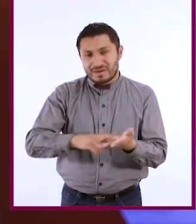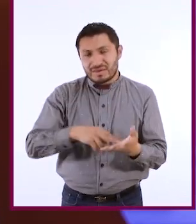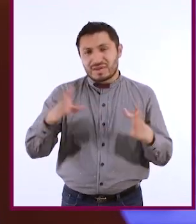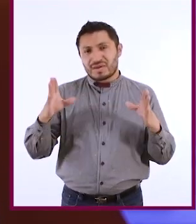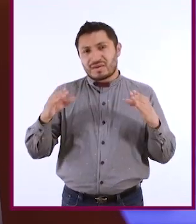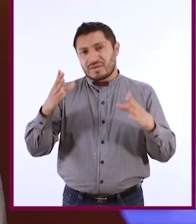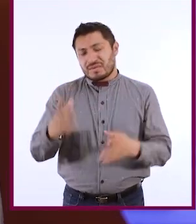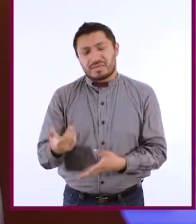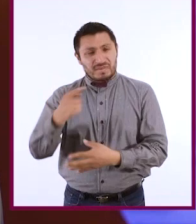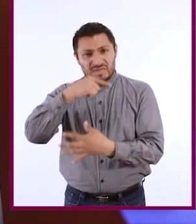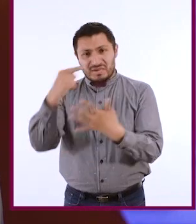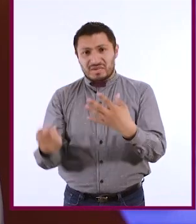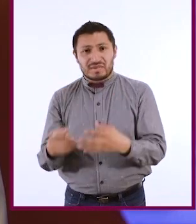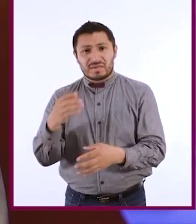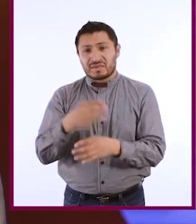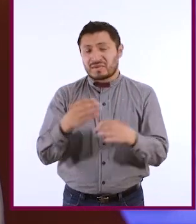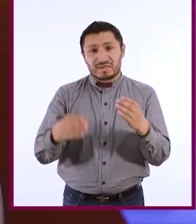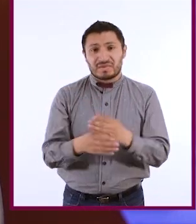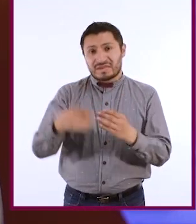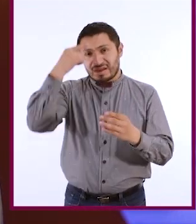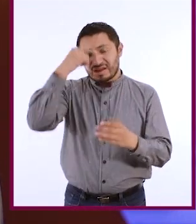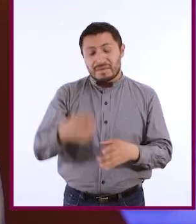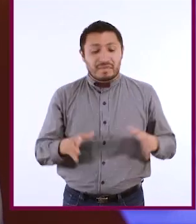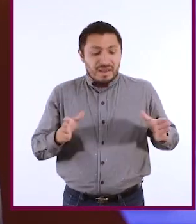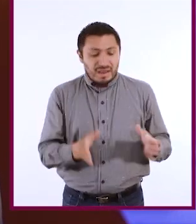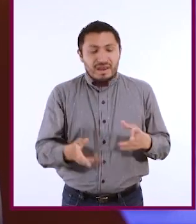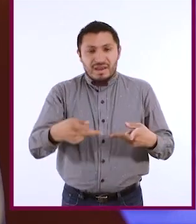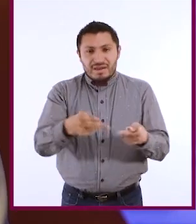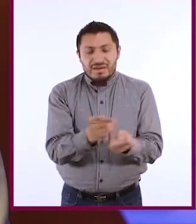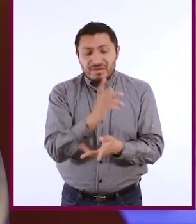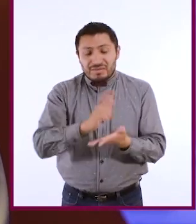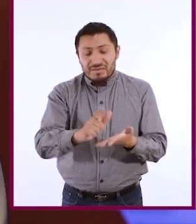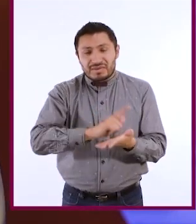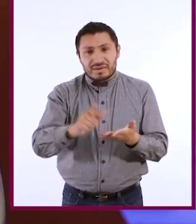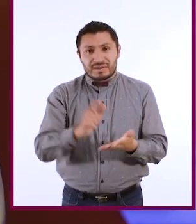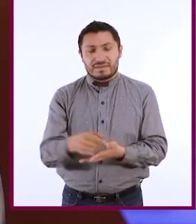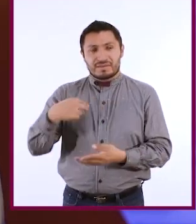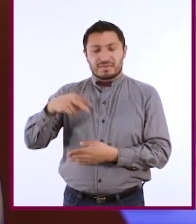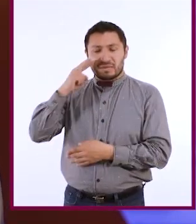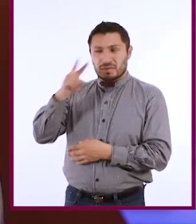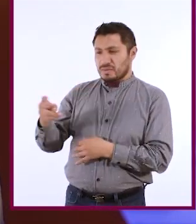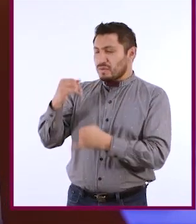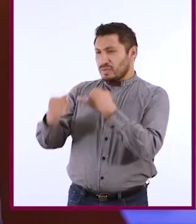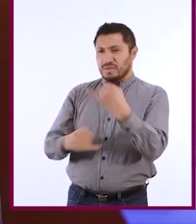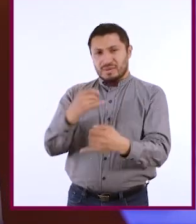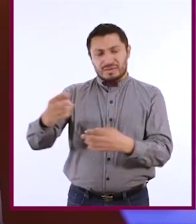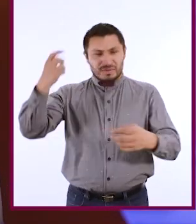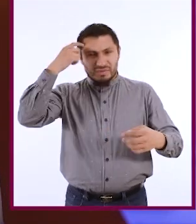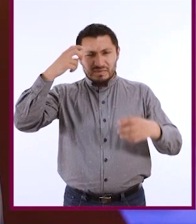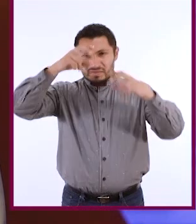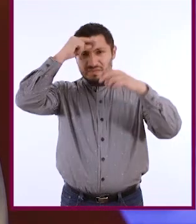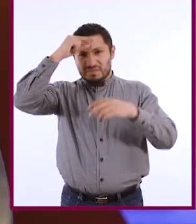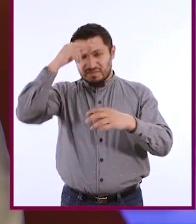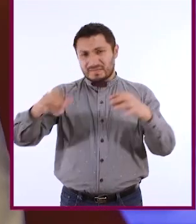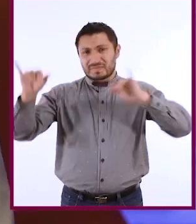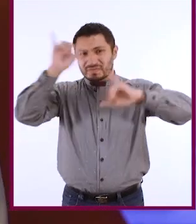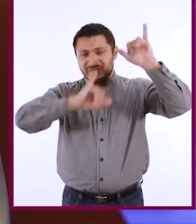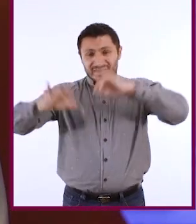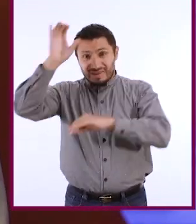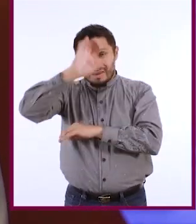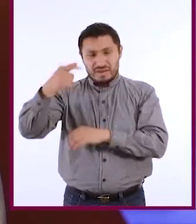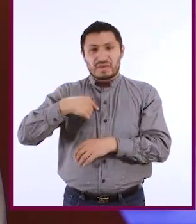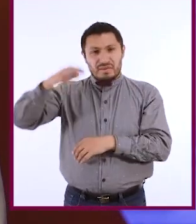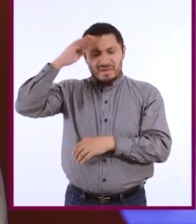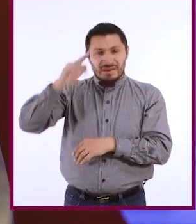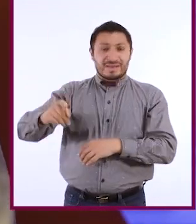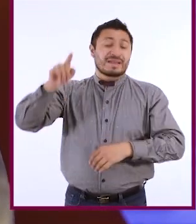manualidad. Y un mini fregadero para lavar trastes. Volté a ver a los juegos de construcción, de estrategia, los kits científicos. Pensé en todas esas